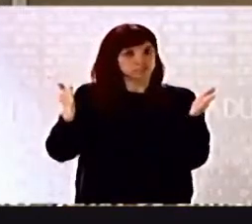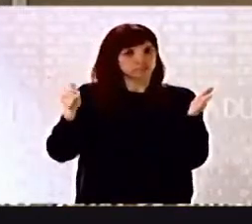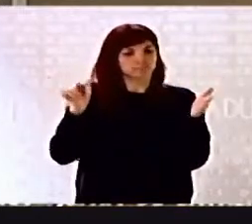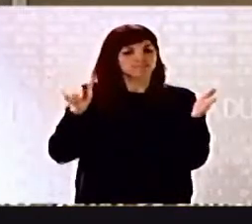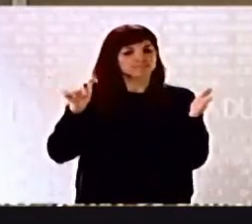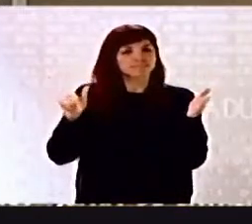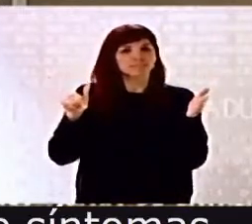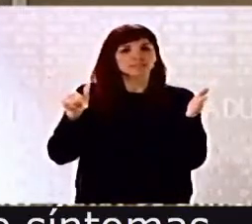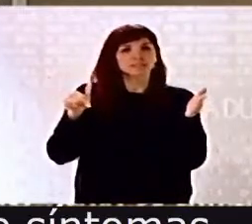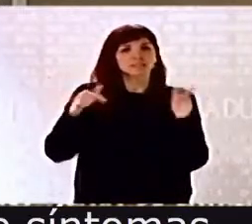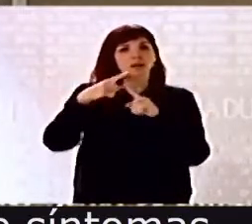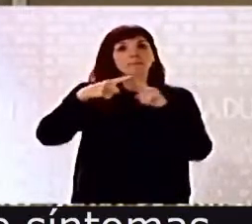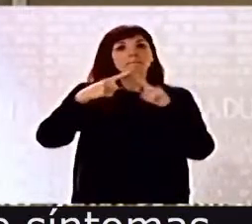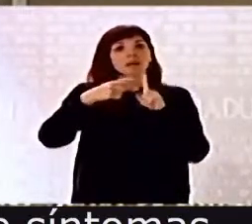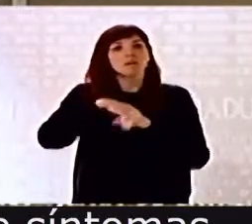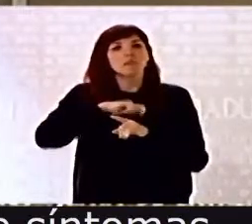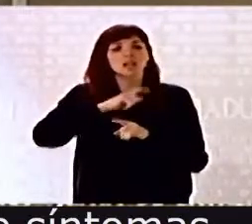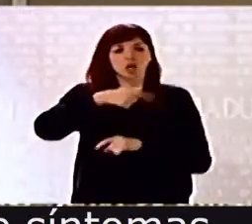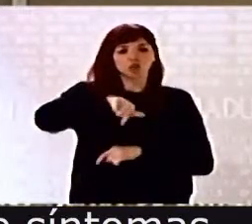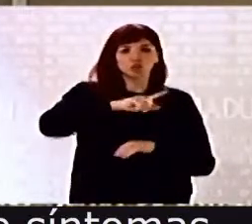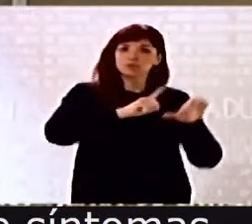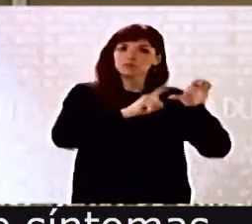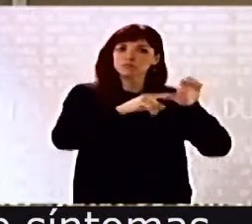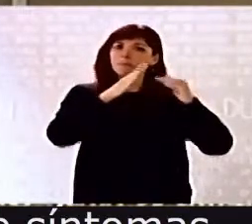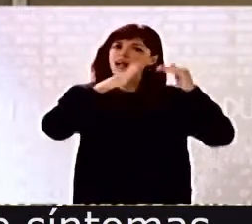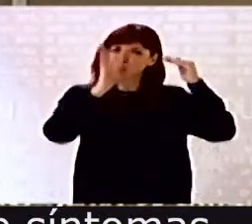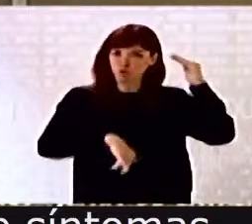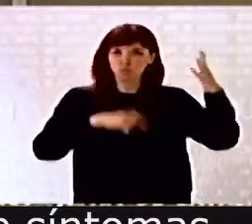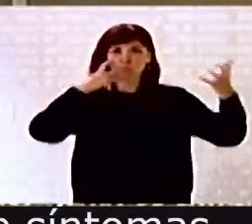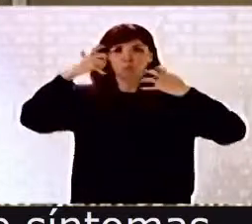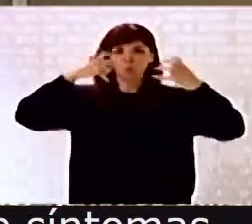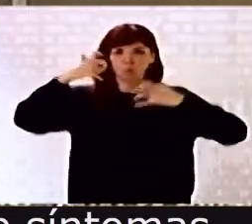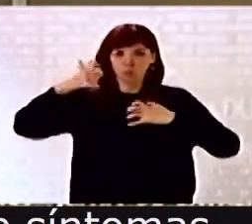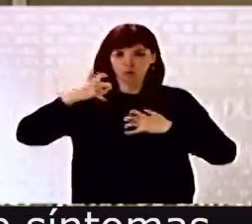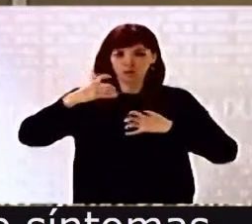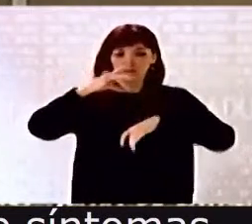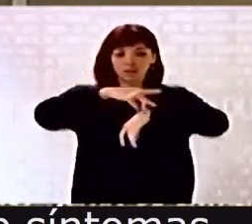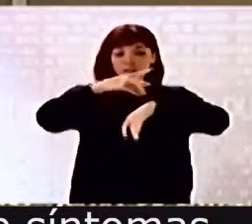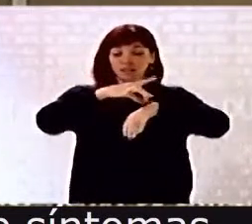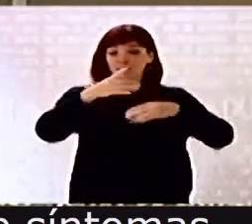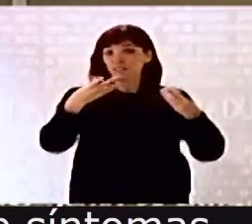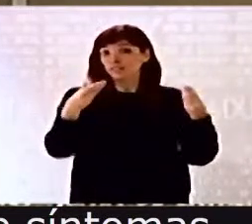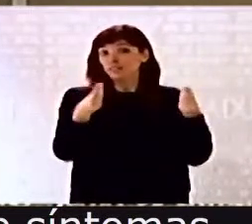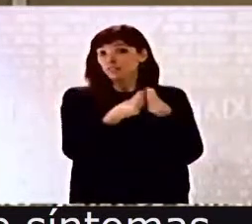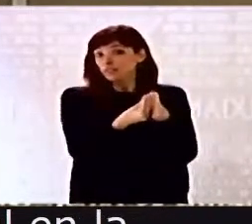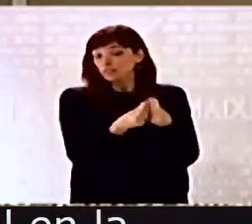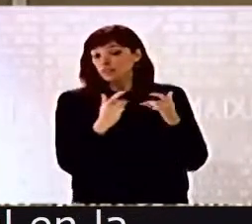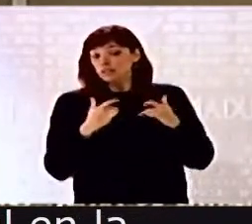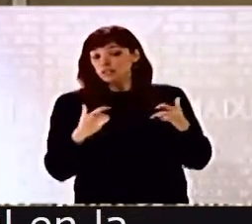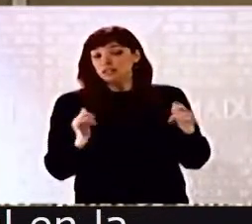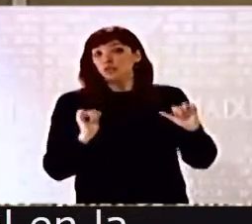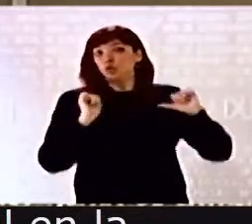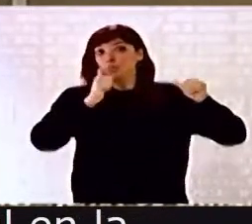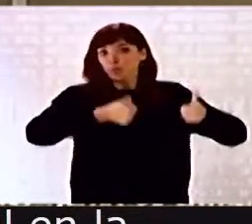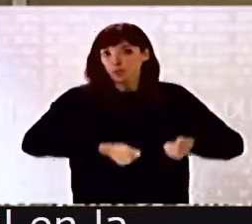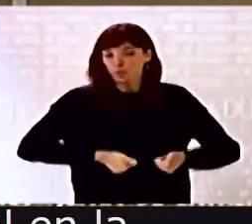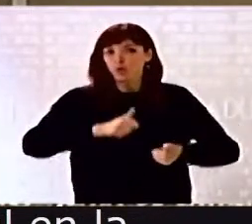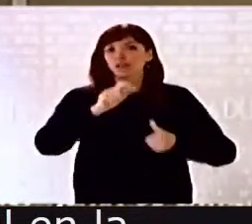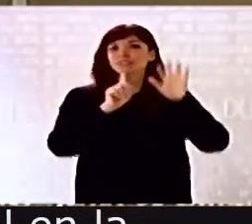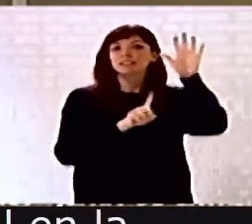estamos muy por debajo de la media nacional en la incidencia acumulada con fecha de inicio de síntomas. Estamos